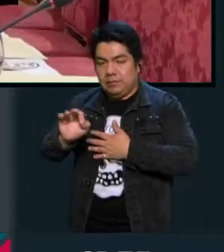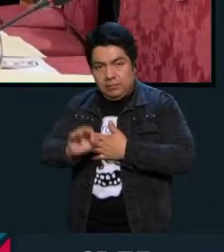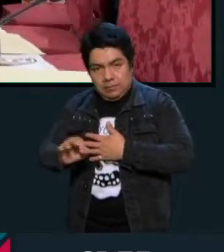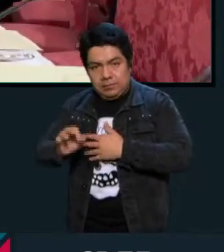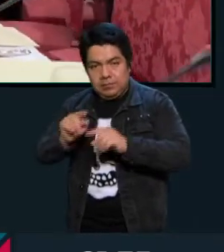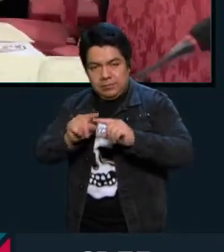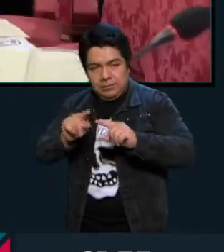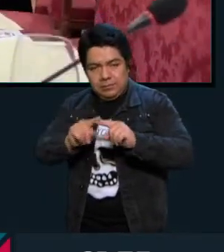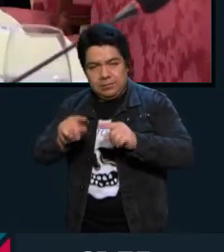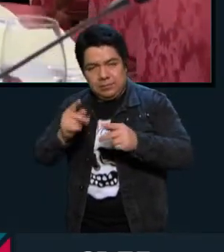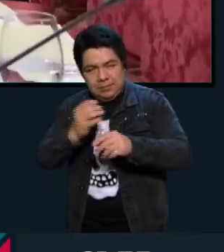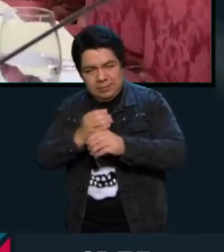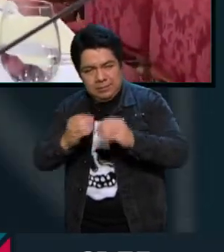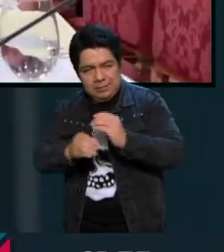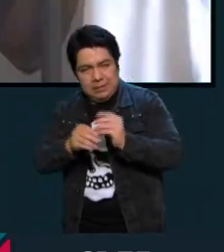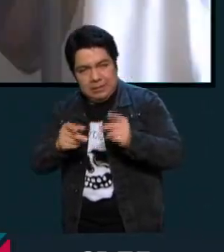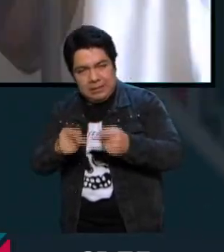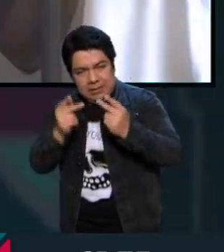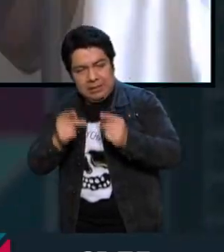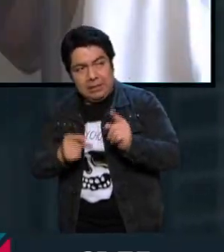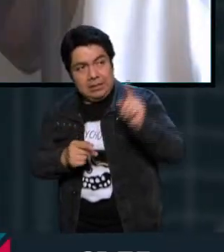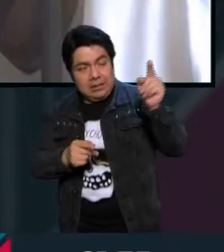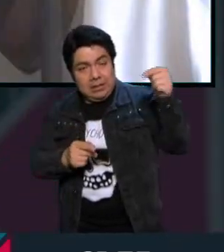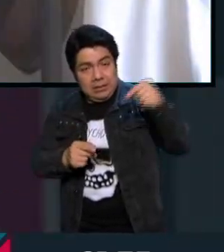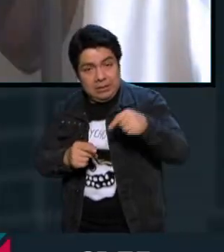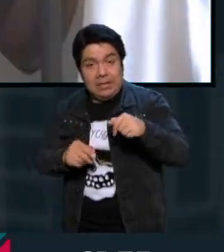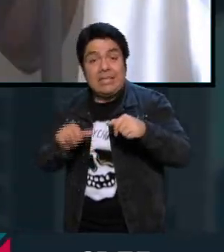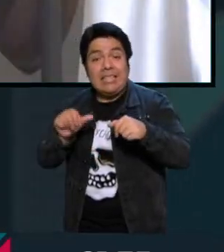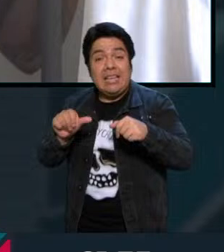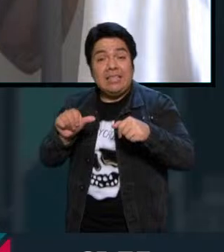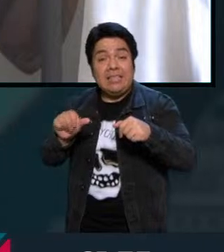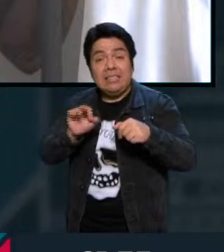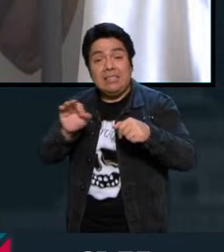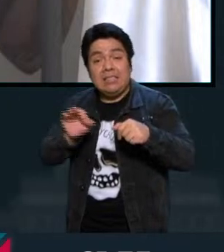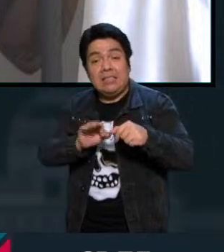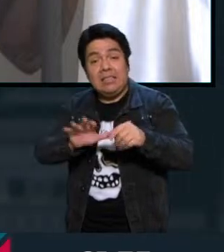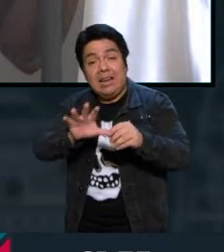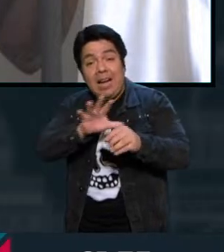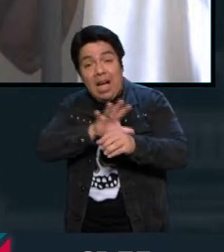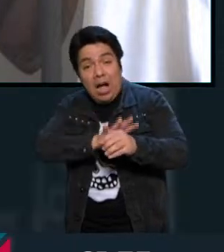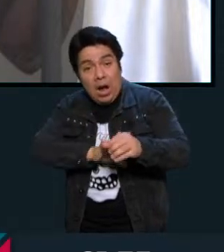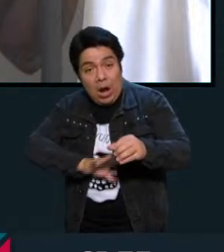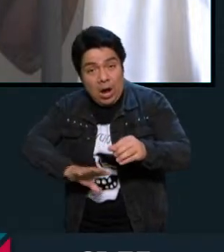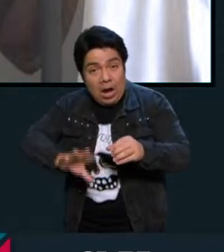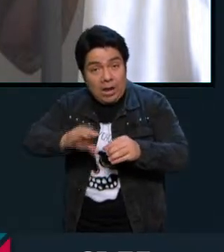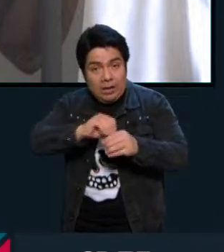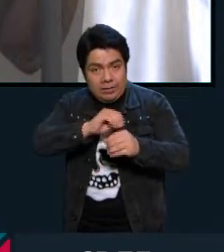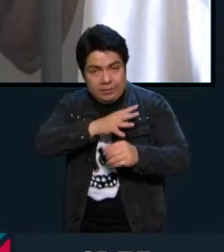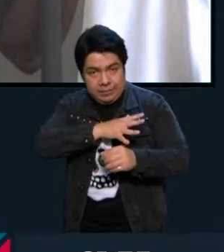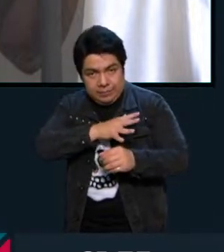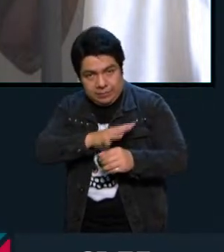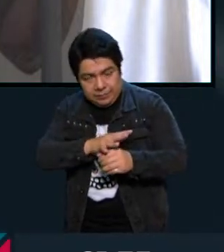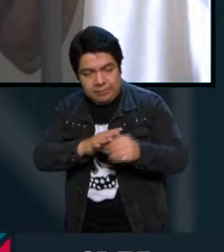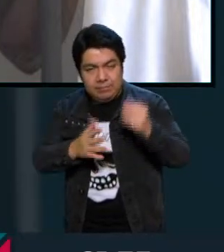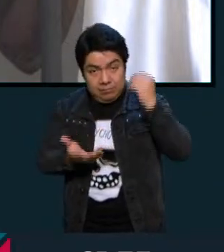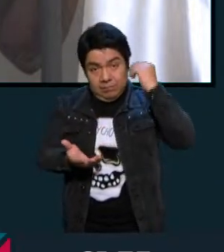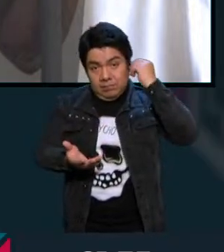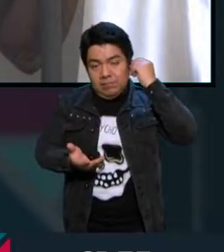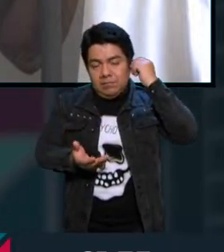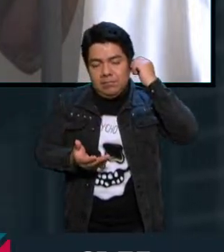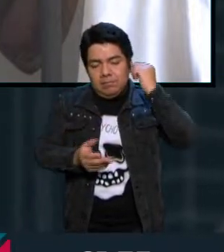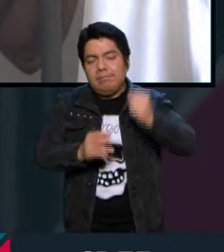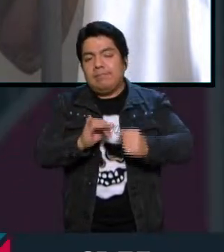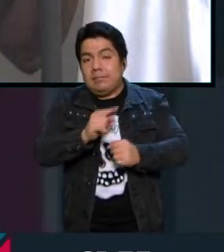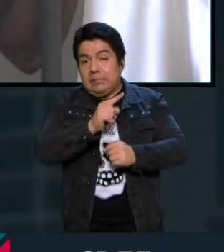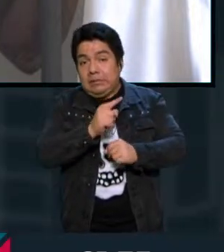nuestras exportaciones, pero para ellos representamos el 16% de su volumen general, de tal suerte pues que sí se